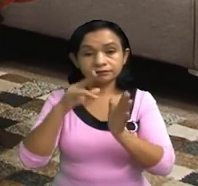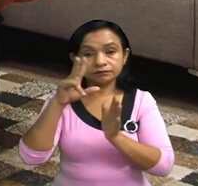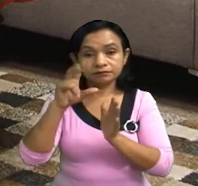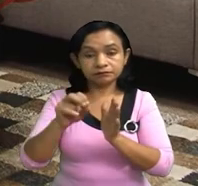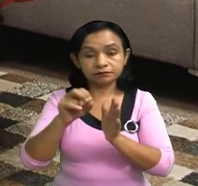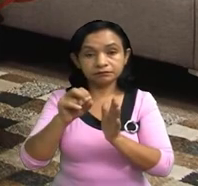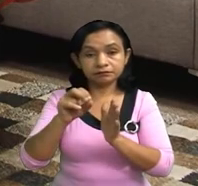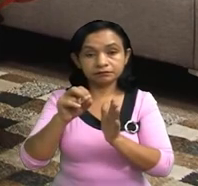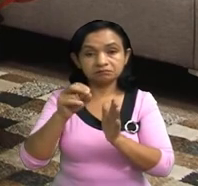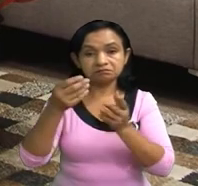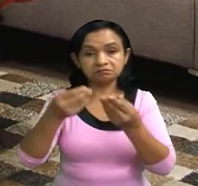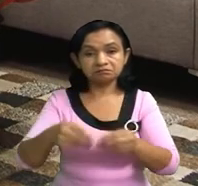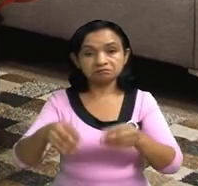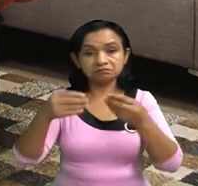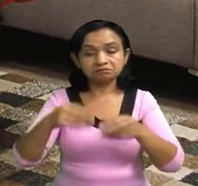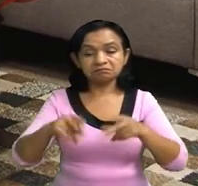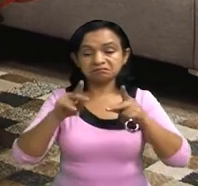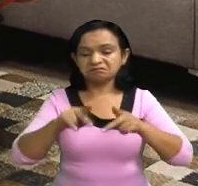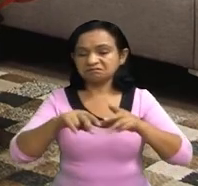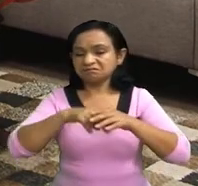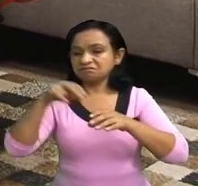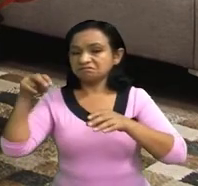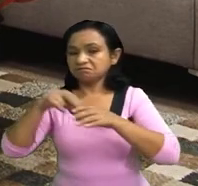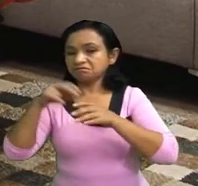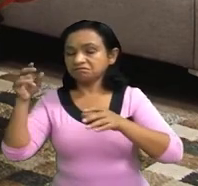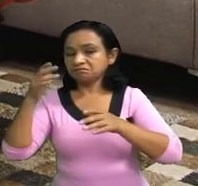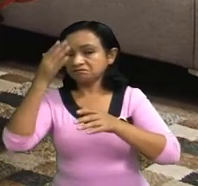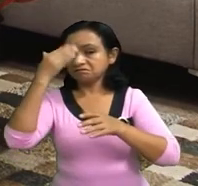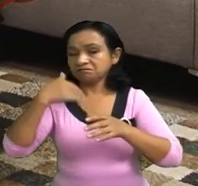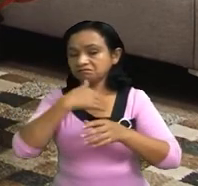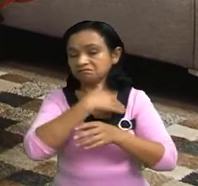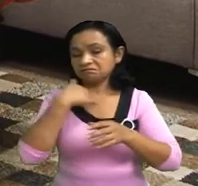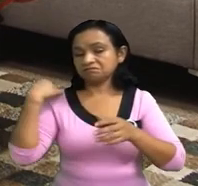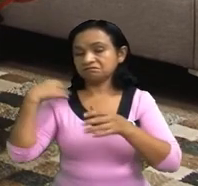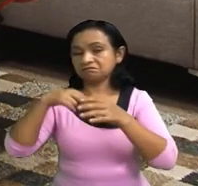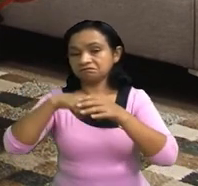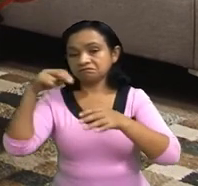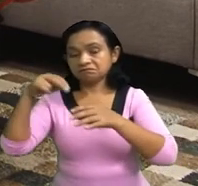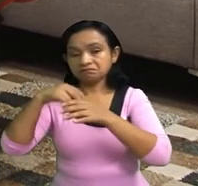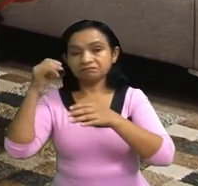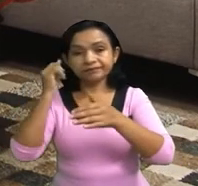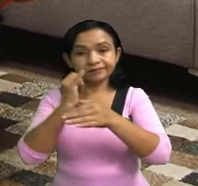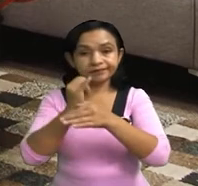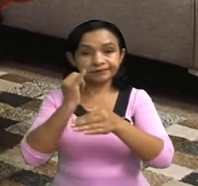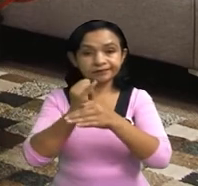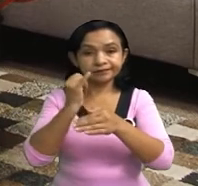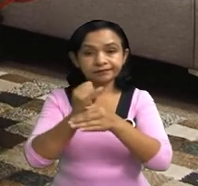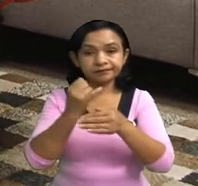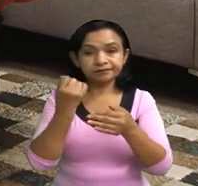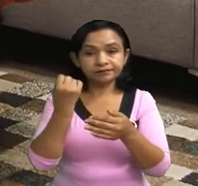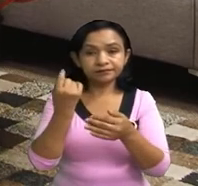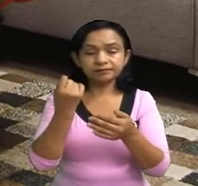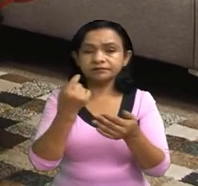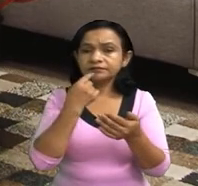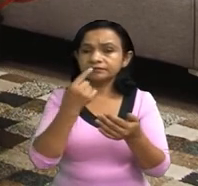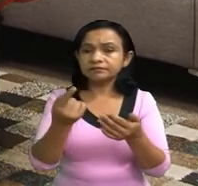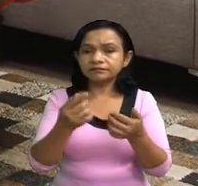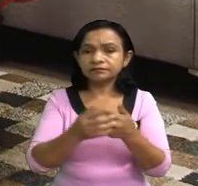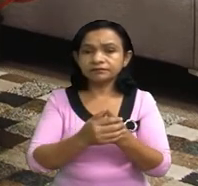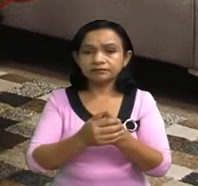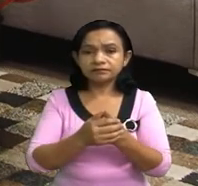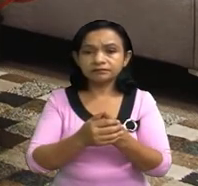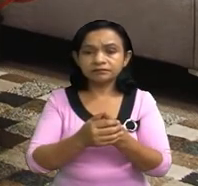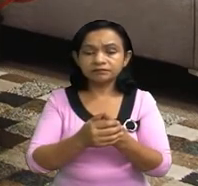en un declive, un desplome de la participación en la iglesia católica. Y muchos me dicen, Valdés, ¿y por qué decís